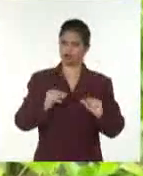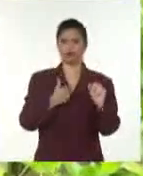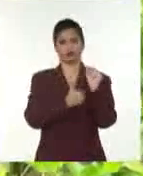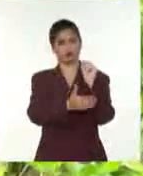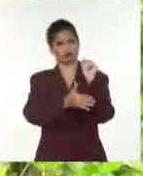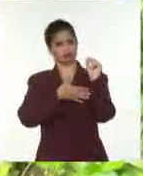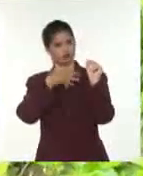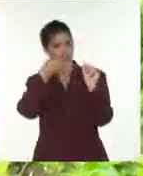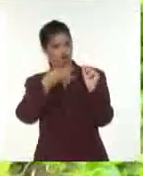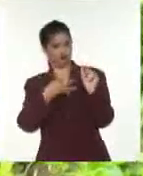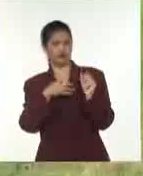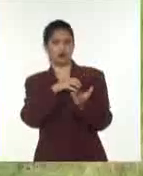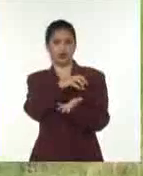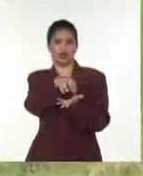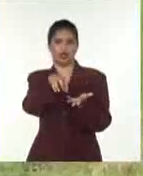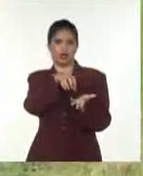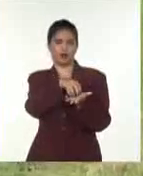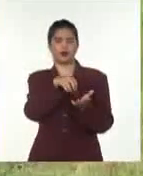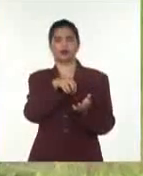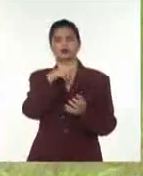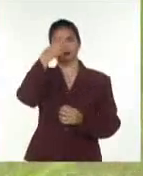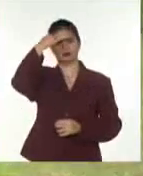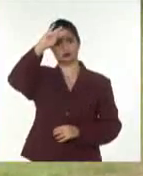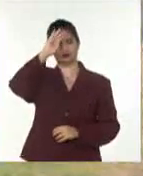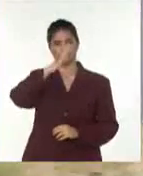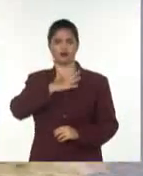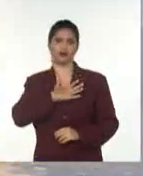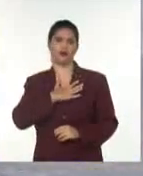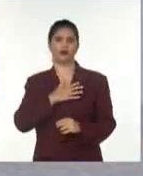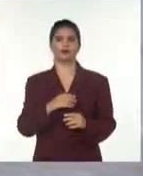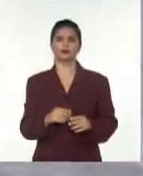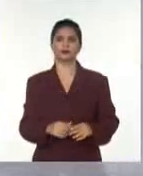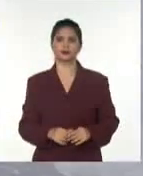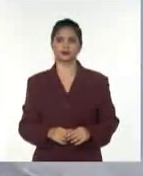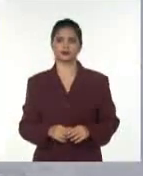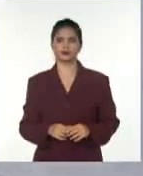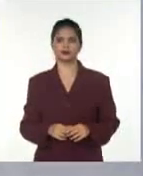en los manglares de la isla. Ismari Barcia, Canal Cubano de Noticias.